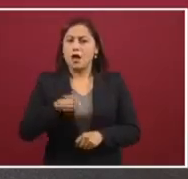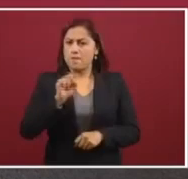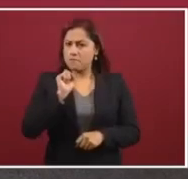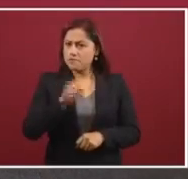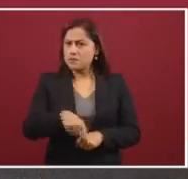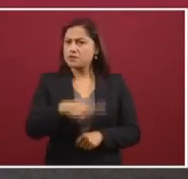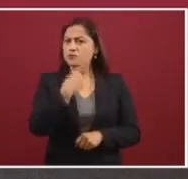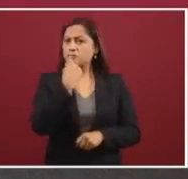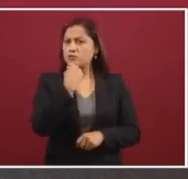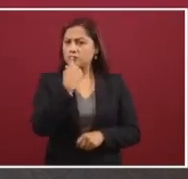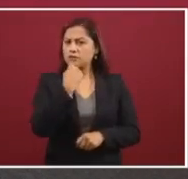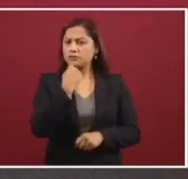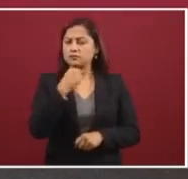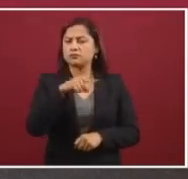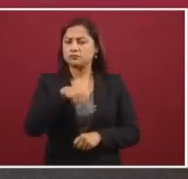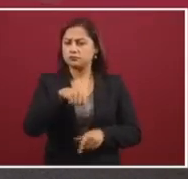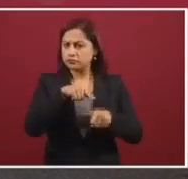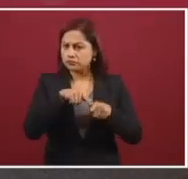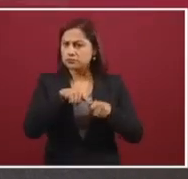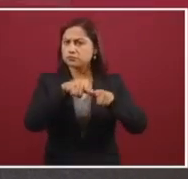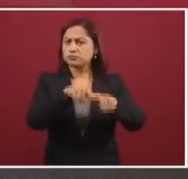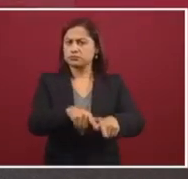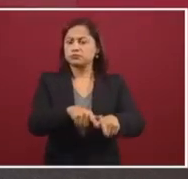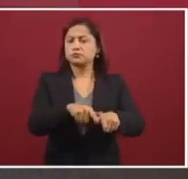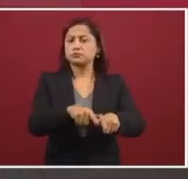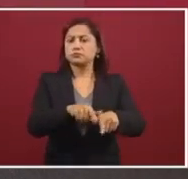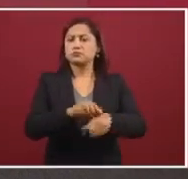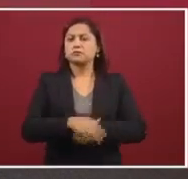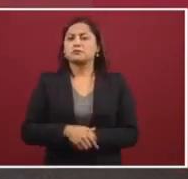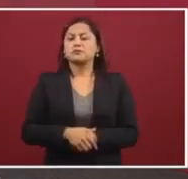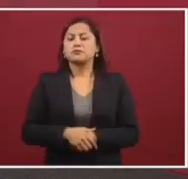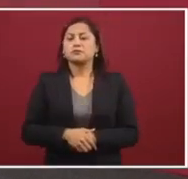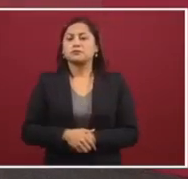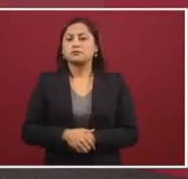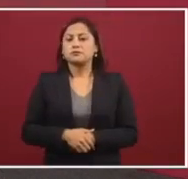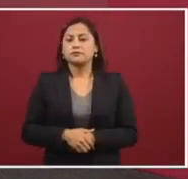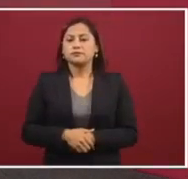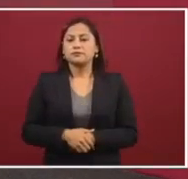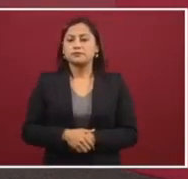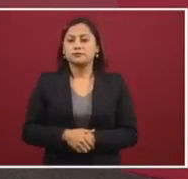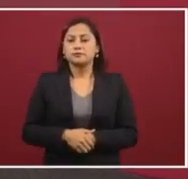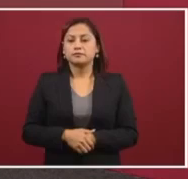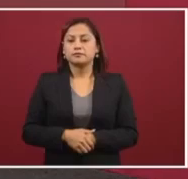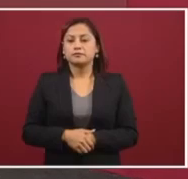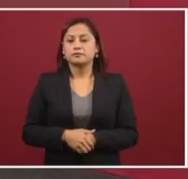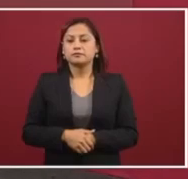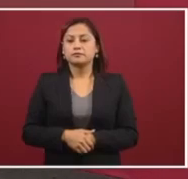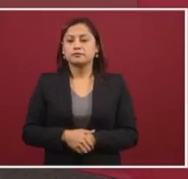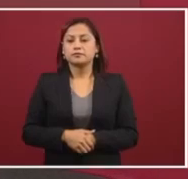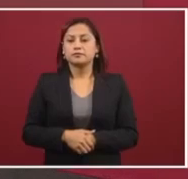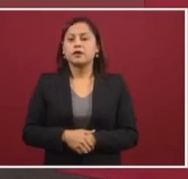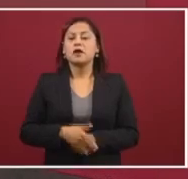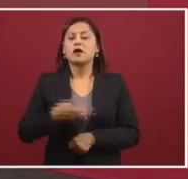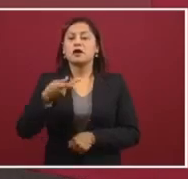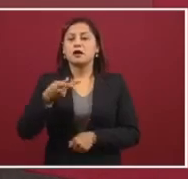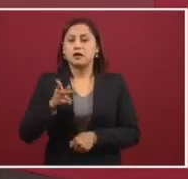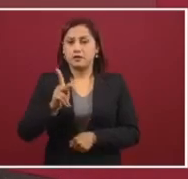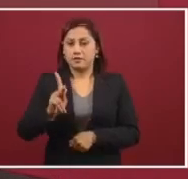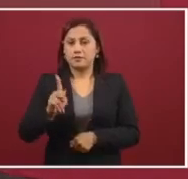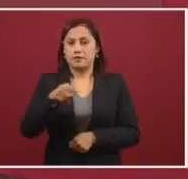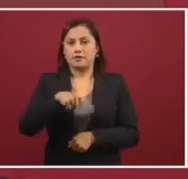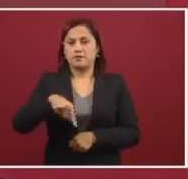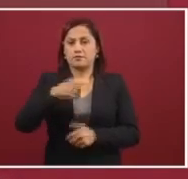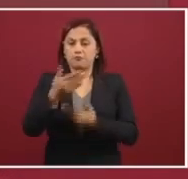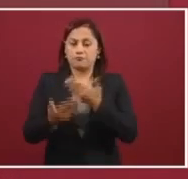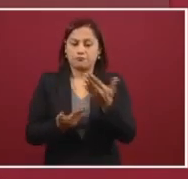en su conferencia matutina el primer mandatario confió en que llegaran a acuerdos favorables en el tema de los injustos aranceles